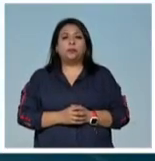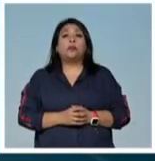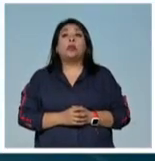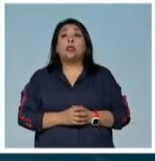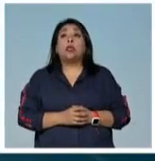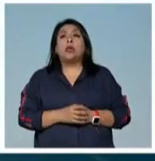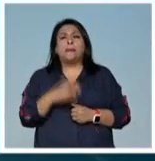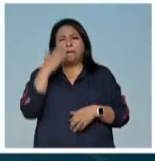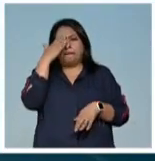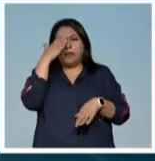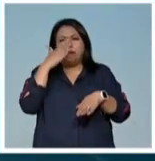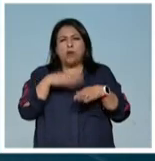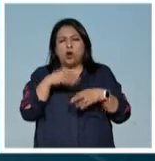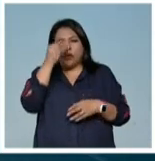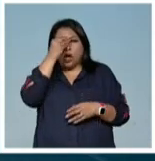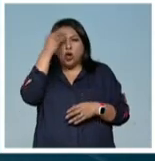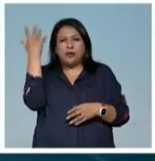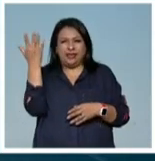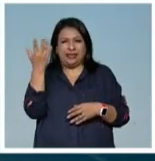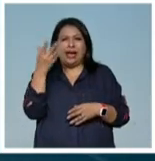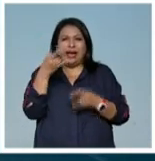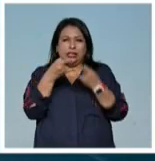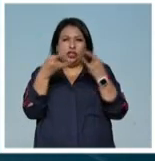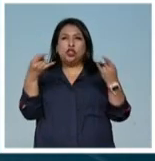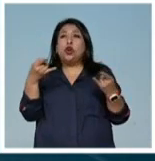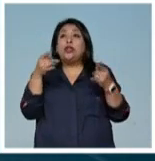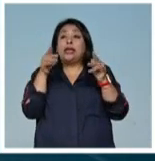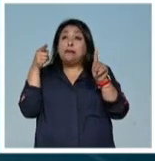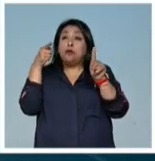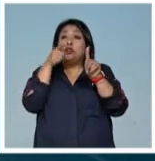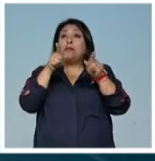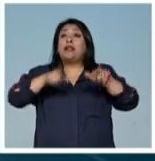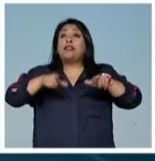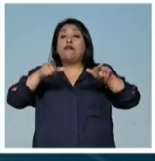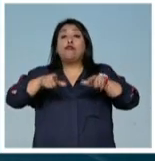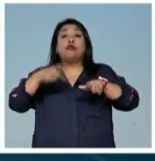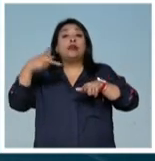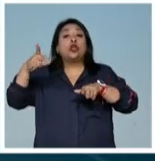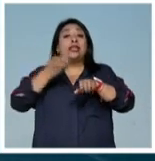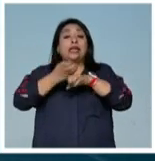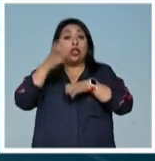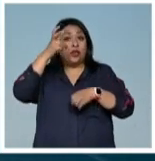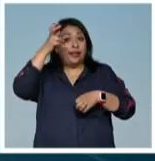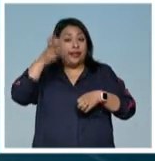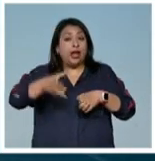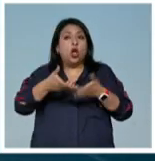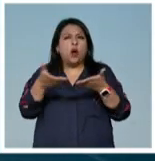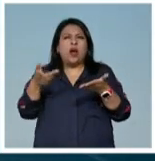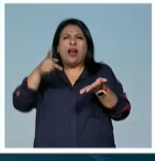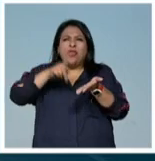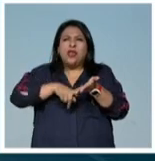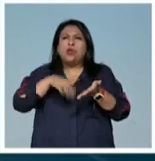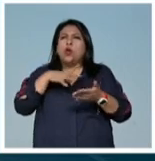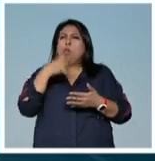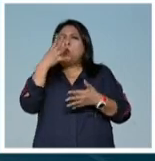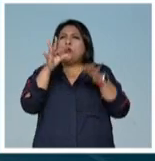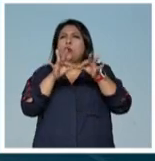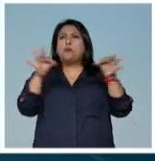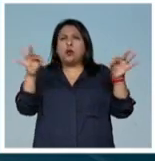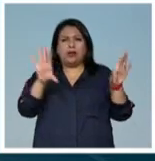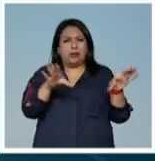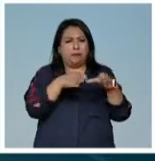No perder la memoria histórica es uno de los objetivos de la plataforma que lanzó el Estado de Hidalgo y que hasta ahora resguarda cuatro importantes